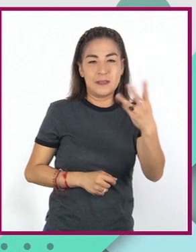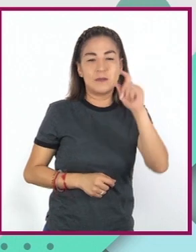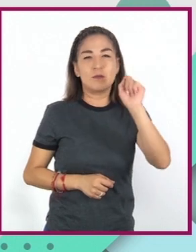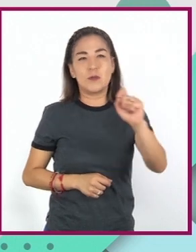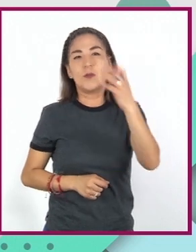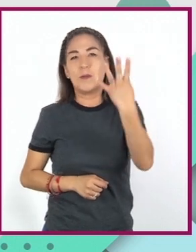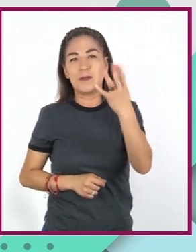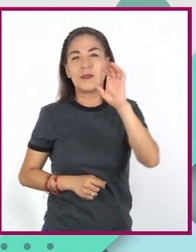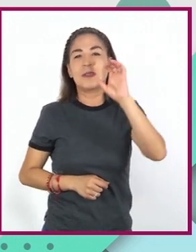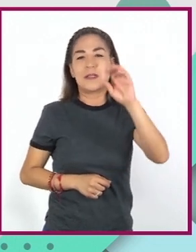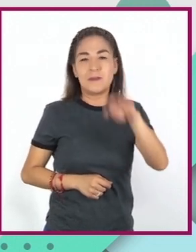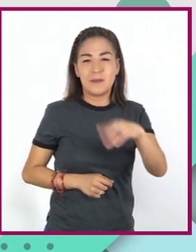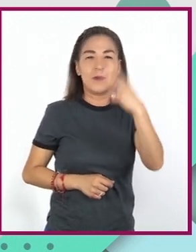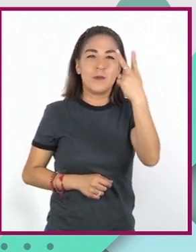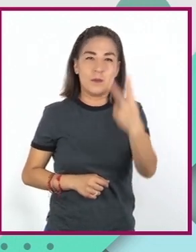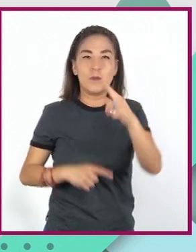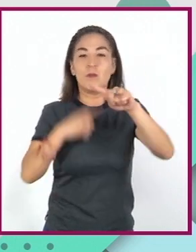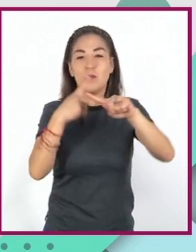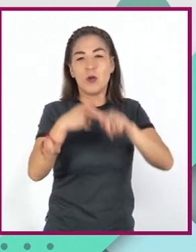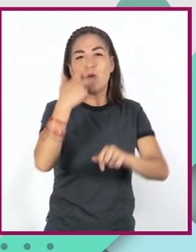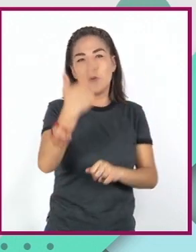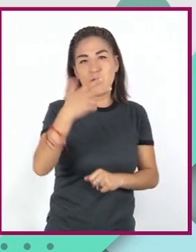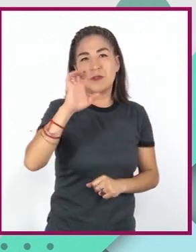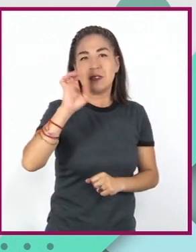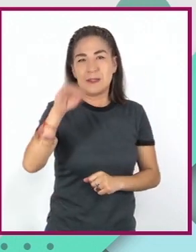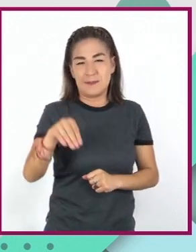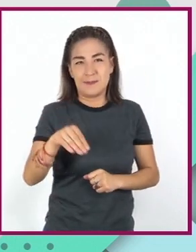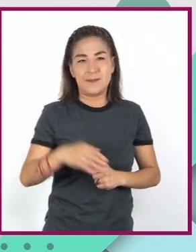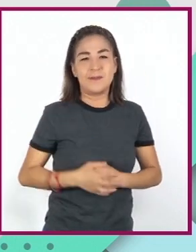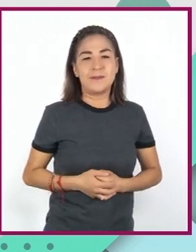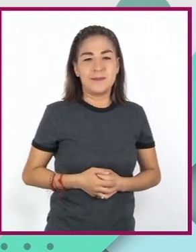23.4 centímetros cuadrados por 8 centímetros.